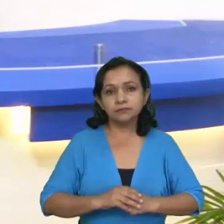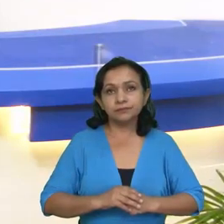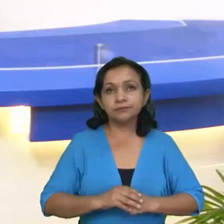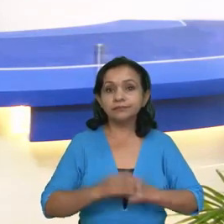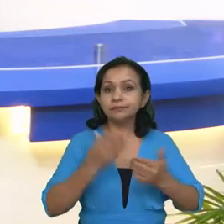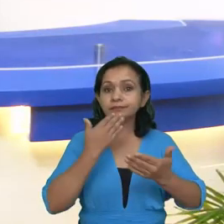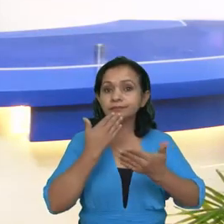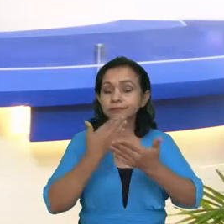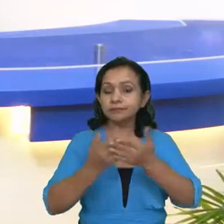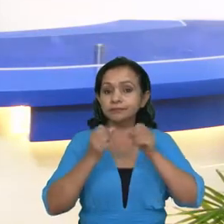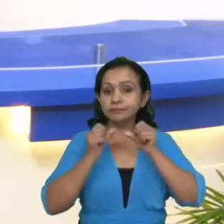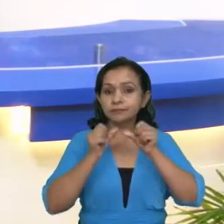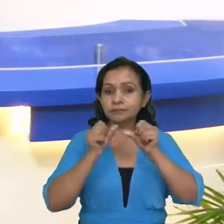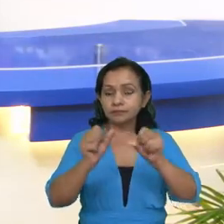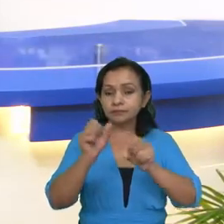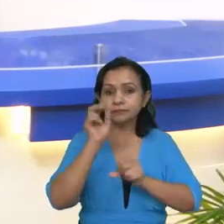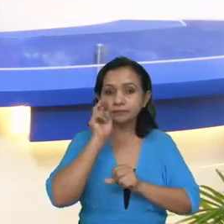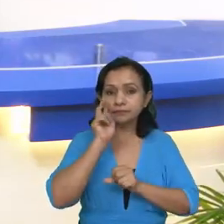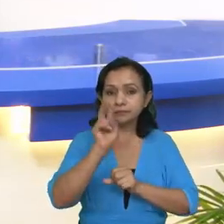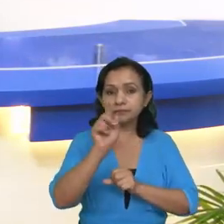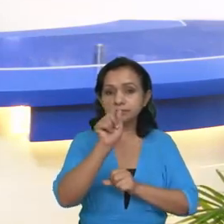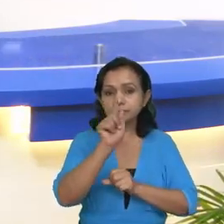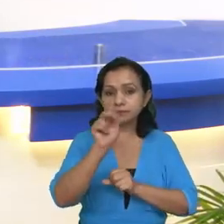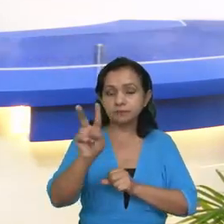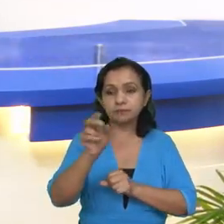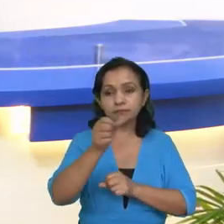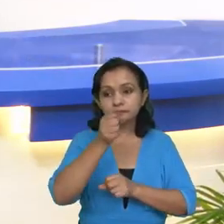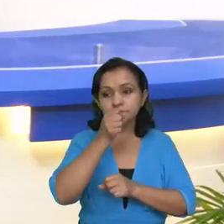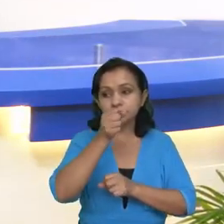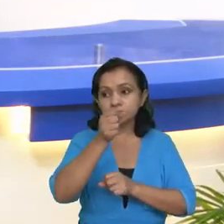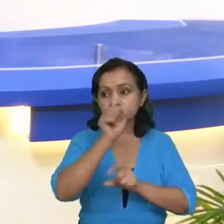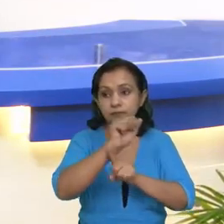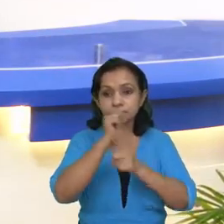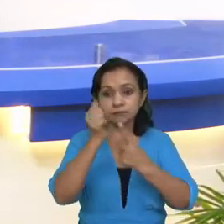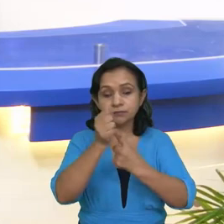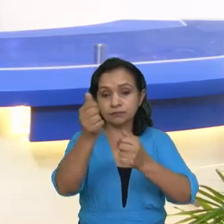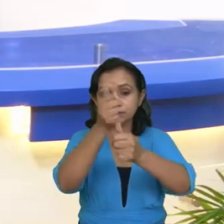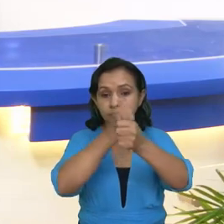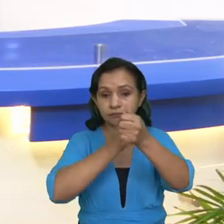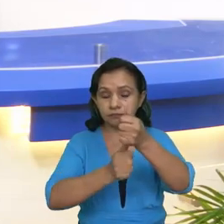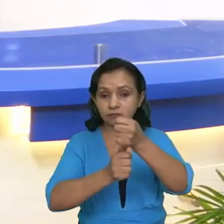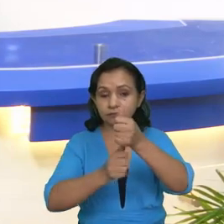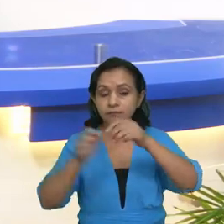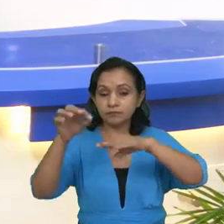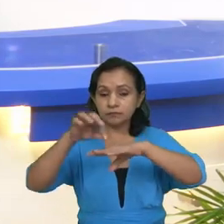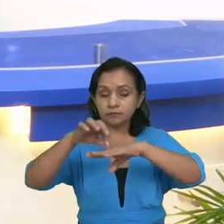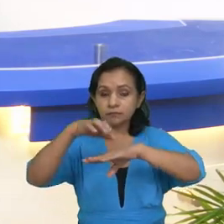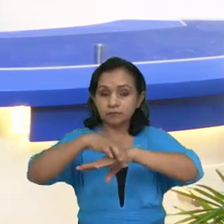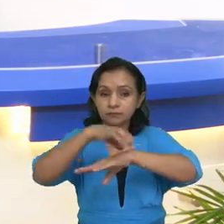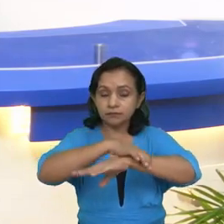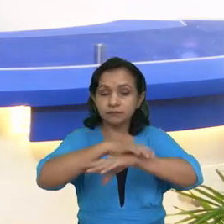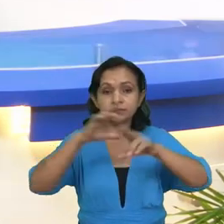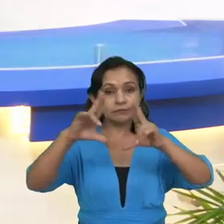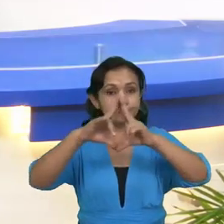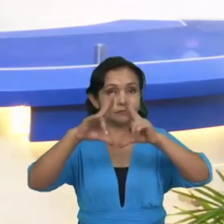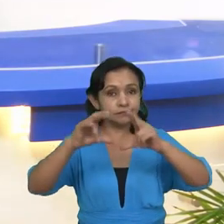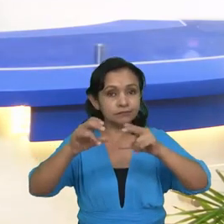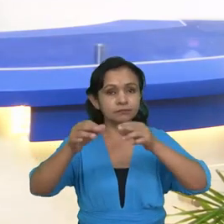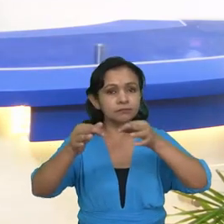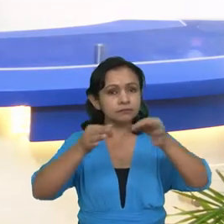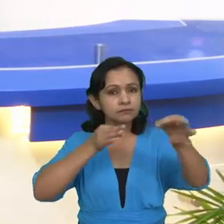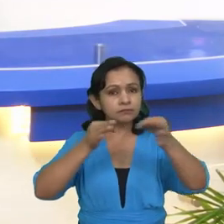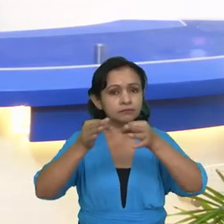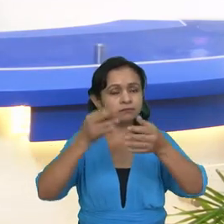gracias por continuar sintonizando noticias asamblea tv la vicepresidenta de nicaragua compañera rosario murillo hizo